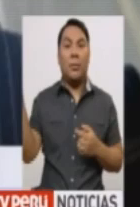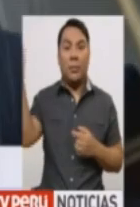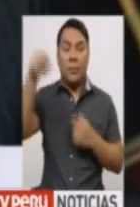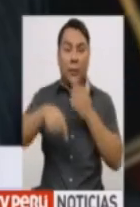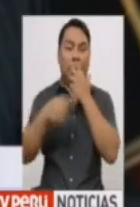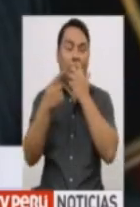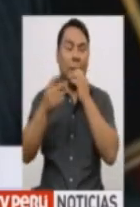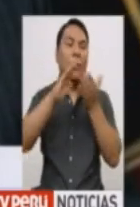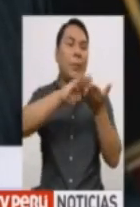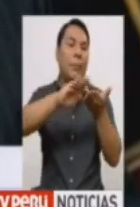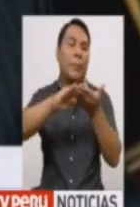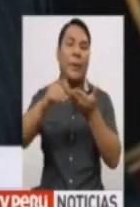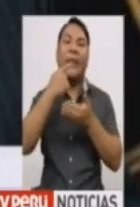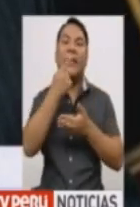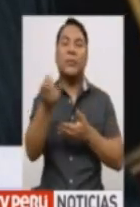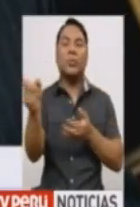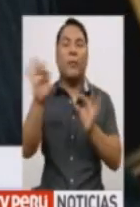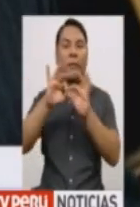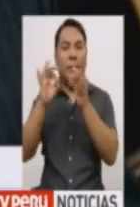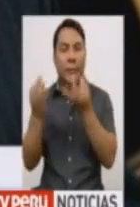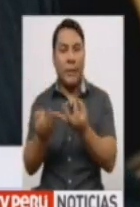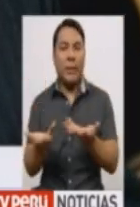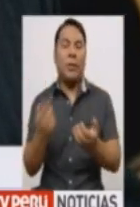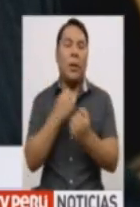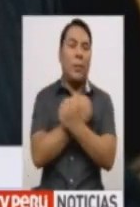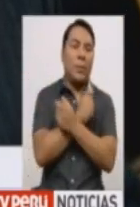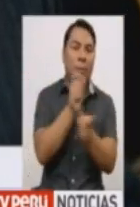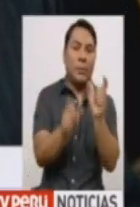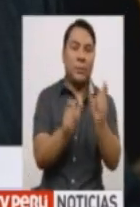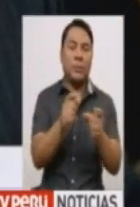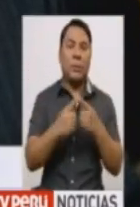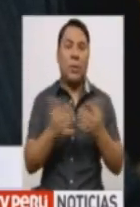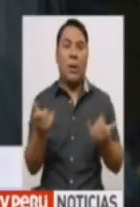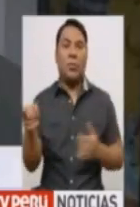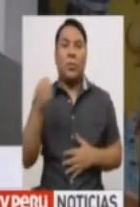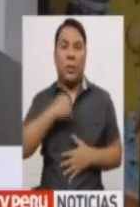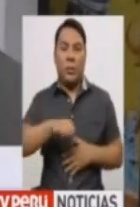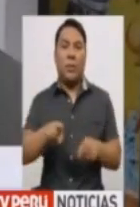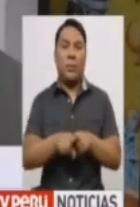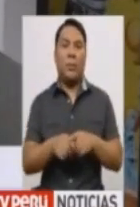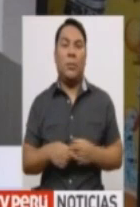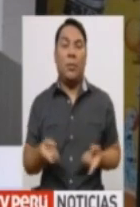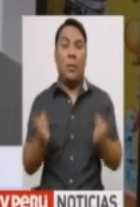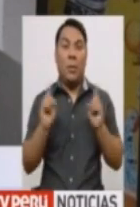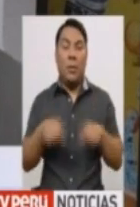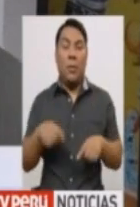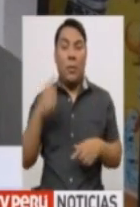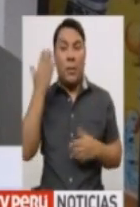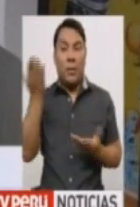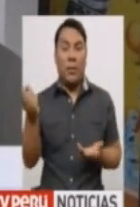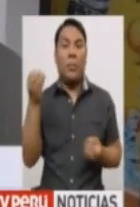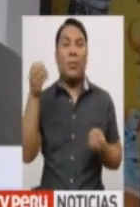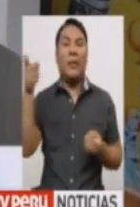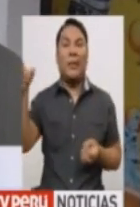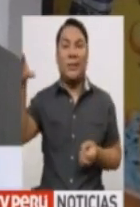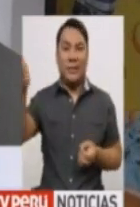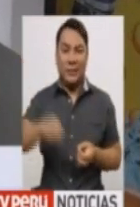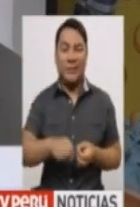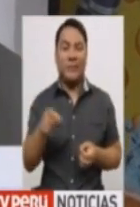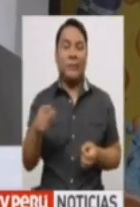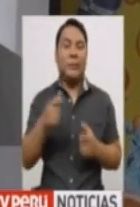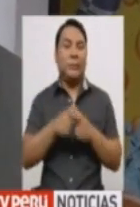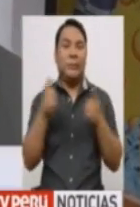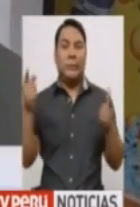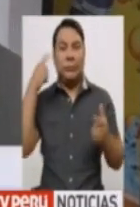pidió a sus seres queridos, tras desatarse este escándalo, el letrado dijo: cuando sucede un hecho de esta naturaleza, más de la magnitud que